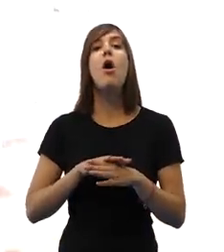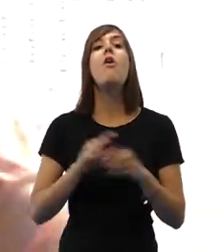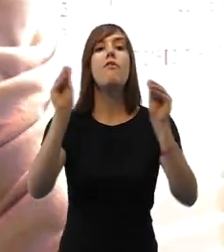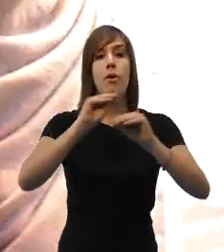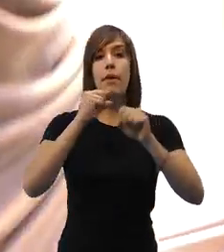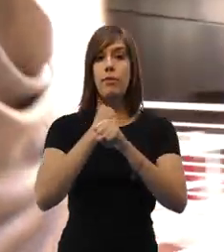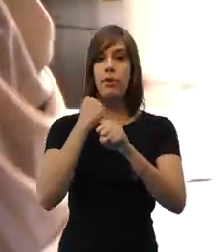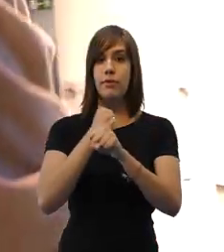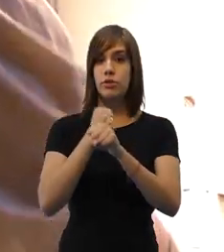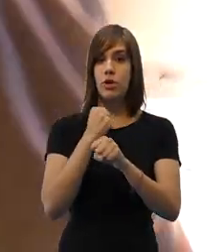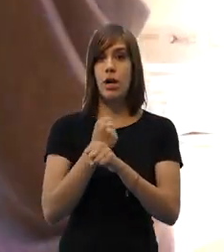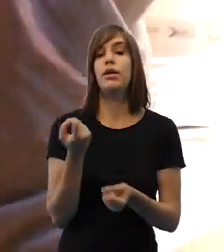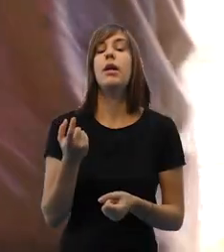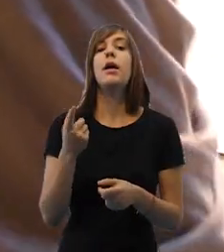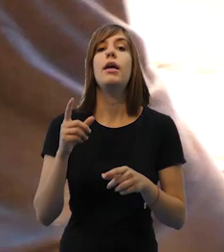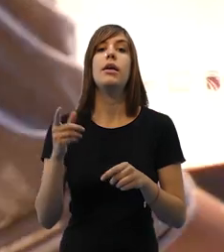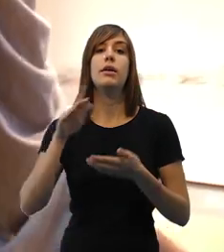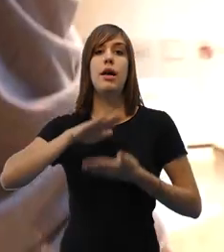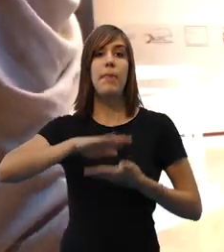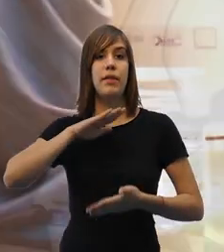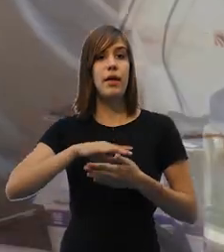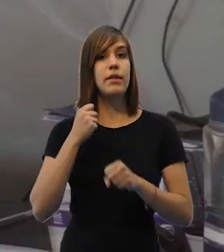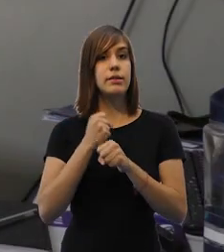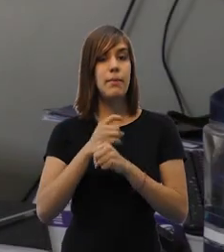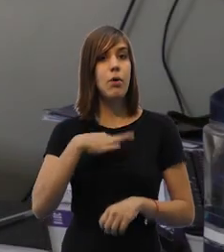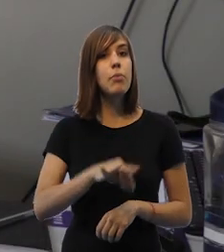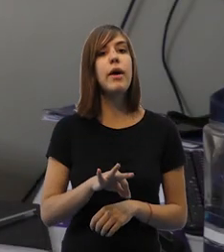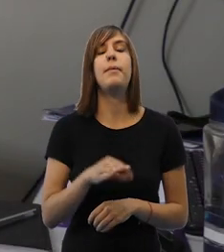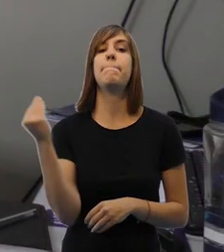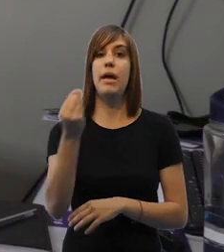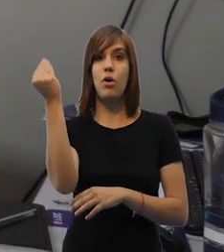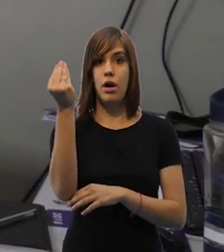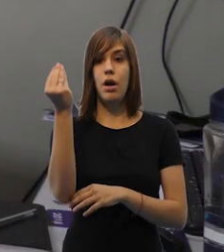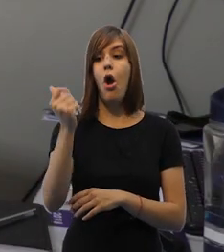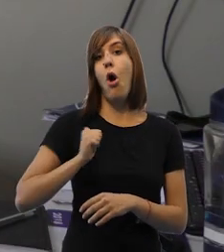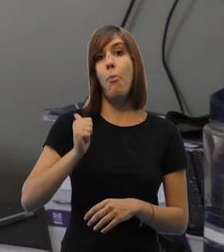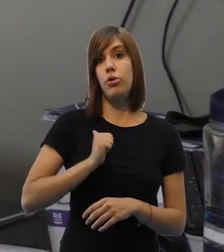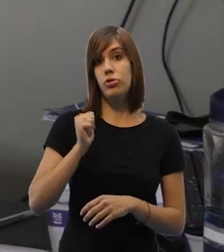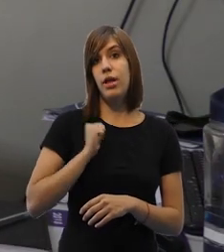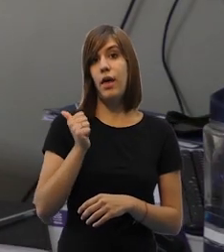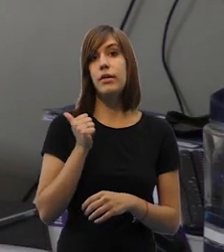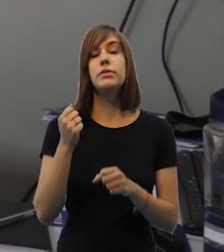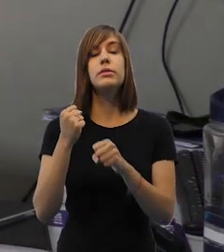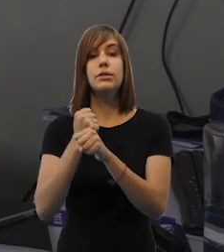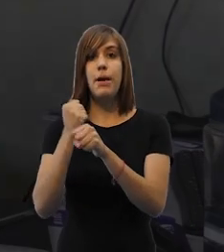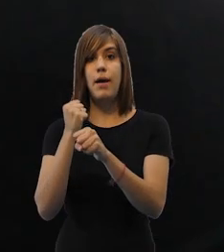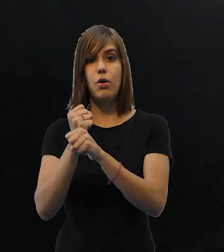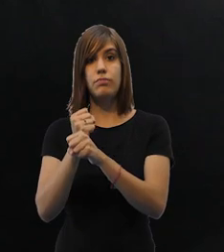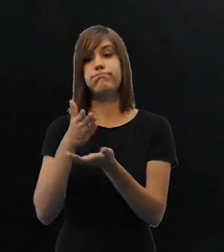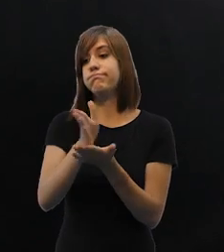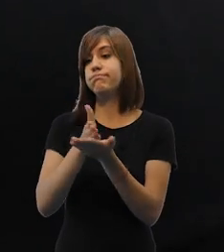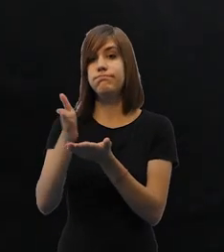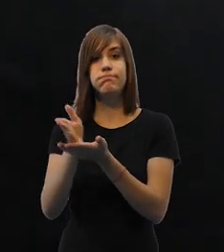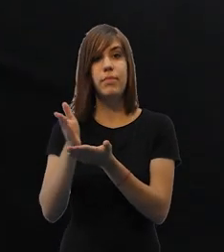formación profesional y su empleabilidad, dándoles oportunidades de inserción en el mercado de trabajo en las